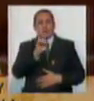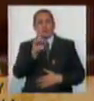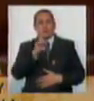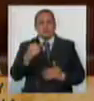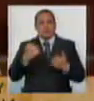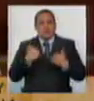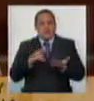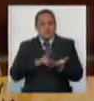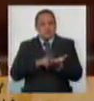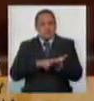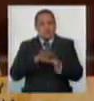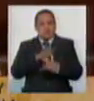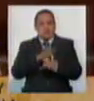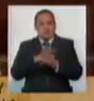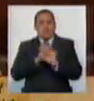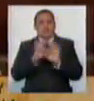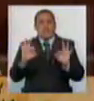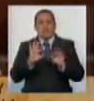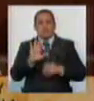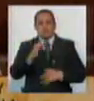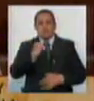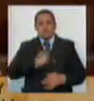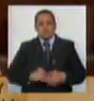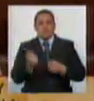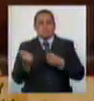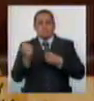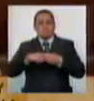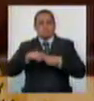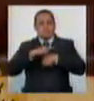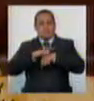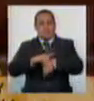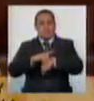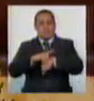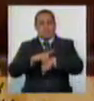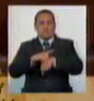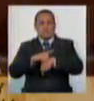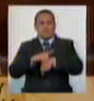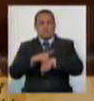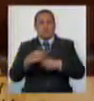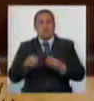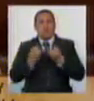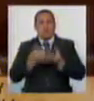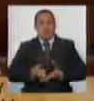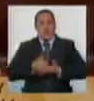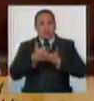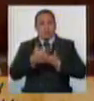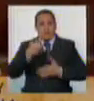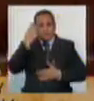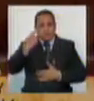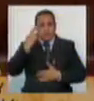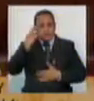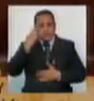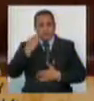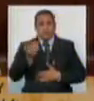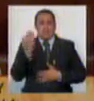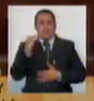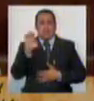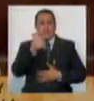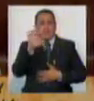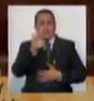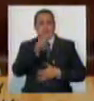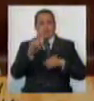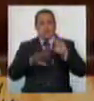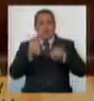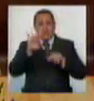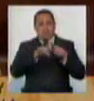ningún seguro de salud, sus hijos son afiliados automáticamente. Como fruto de esta política, desde enero del